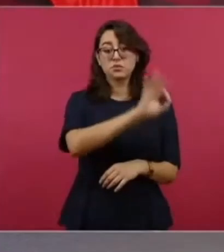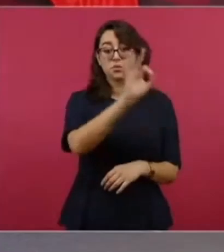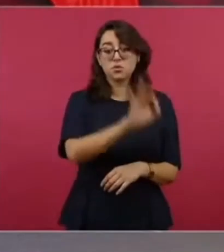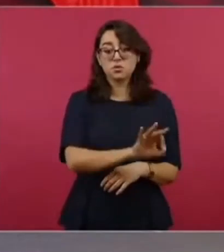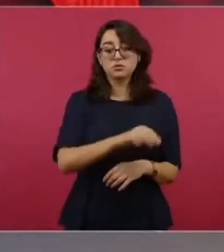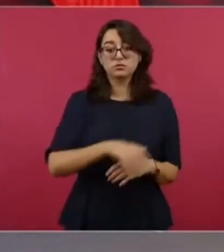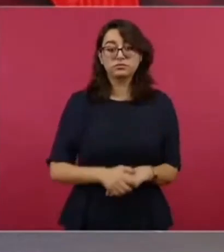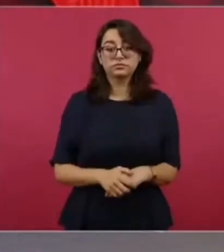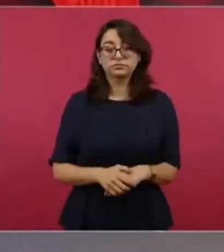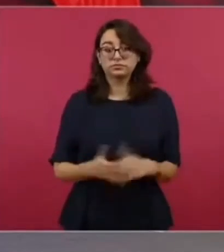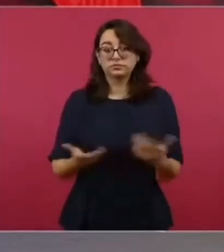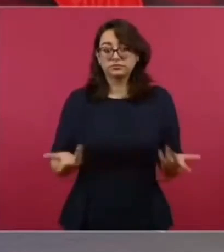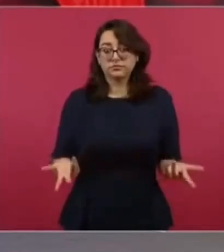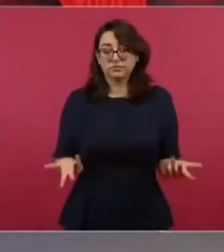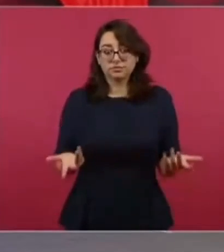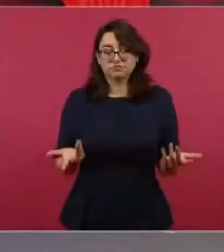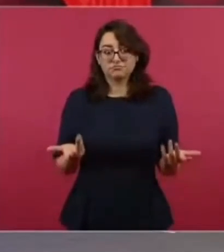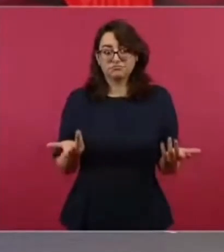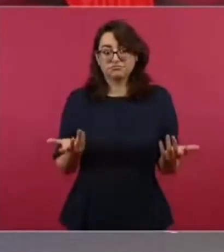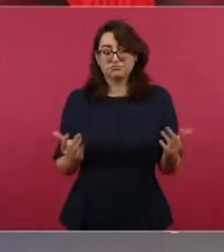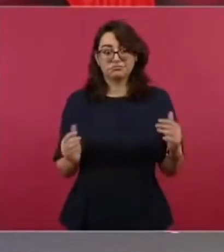¿Cuánta es la diferencia?